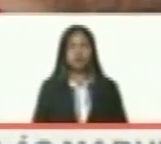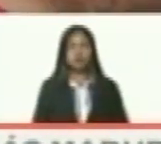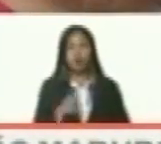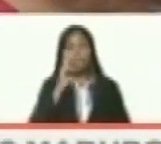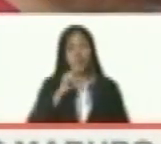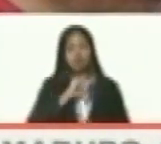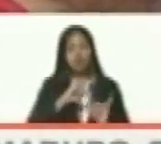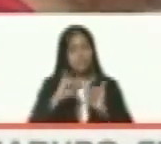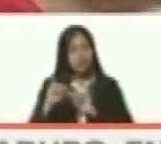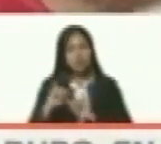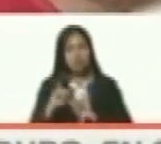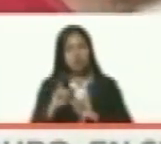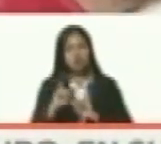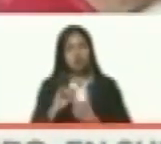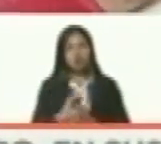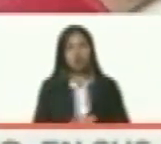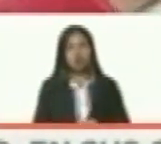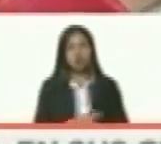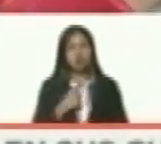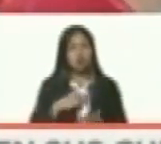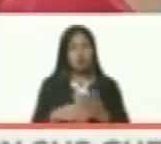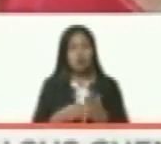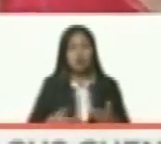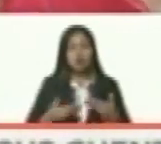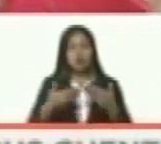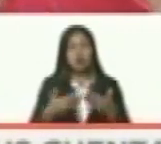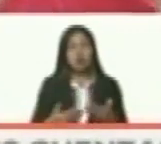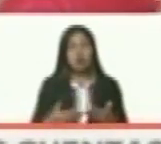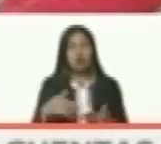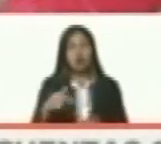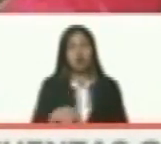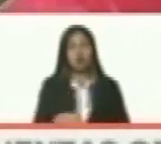Fíjense ustedes, le vamos a entregar